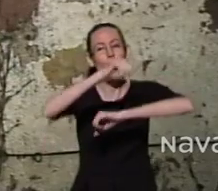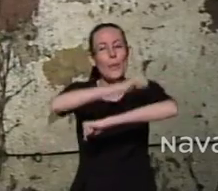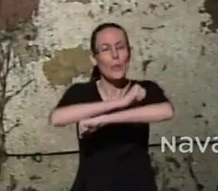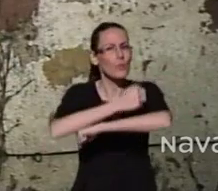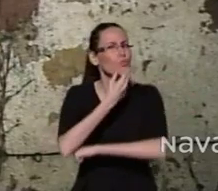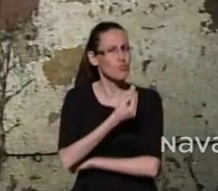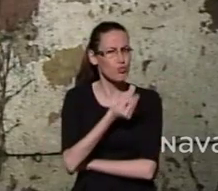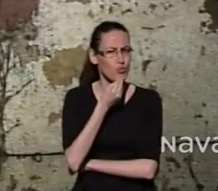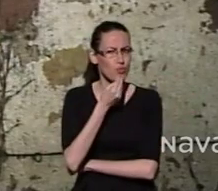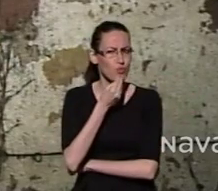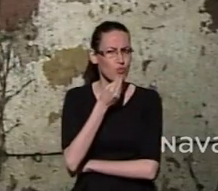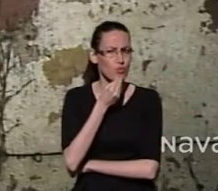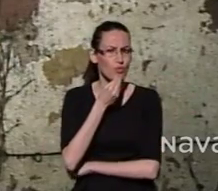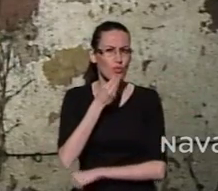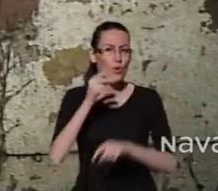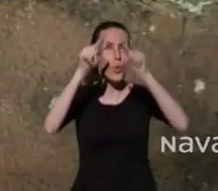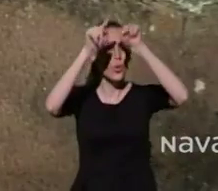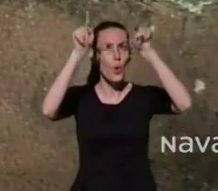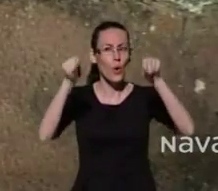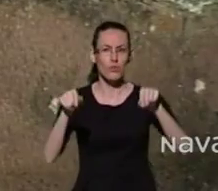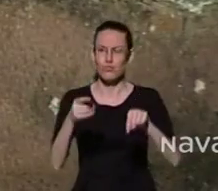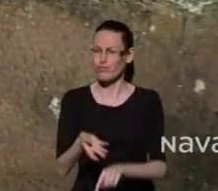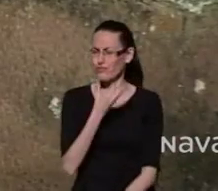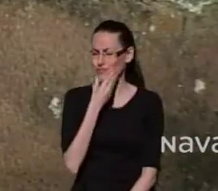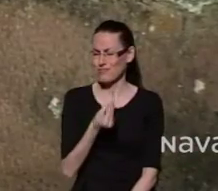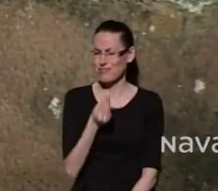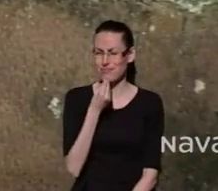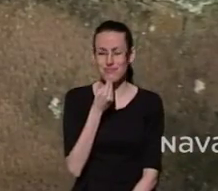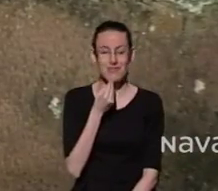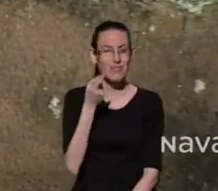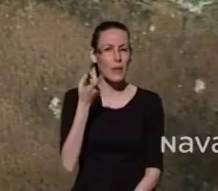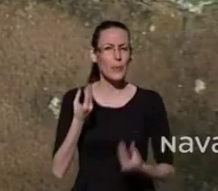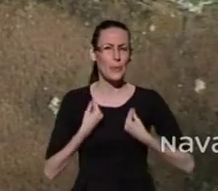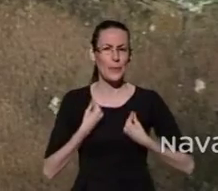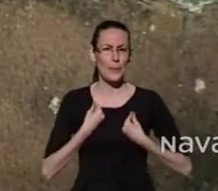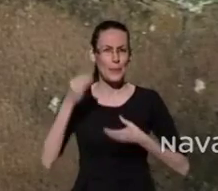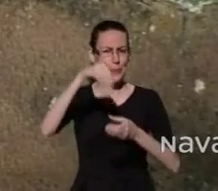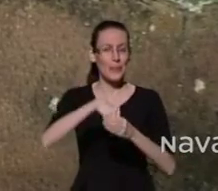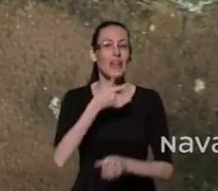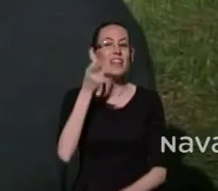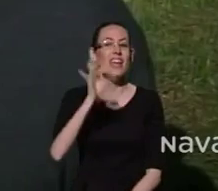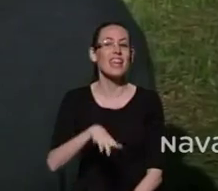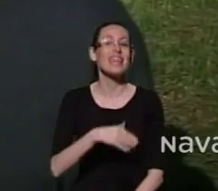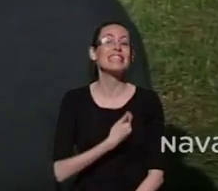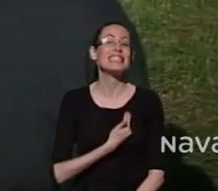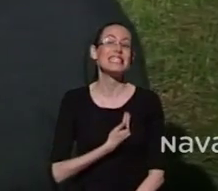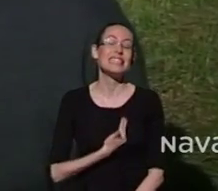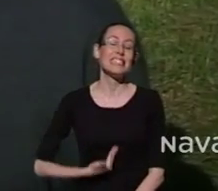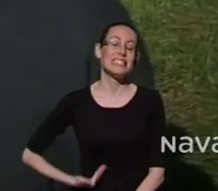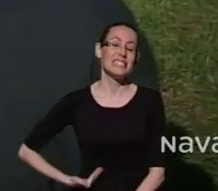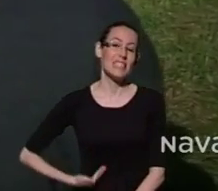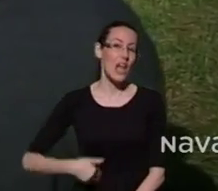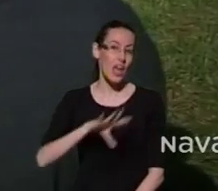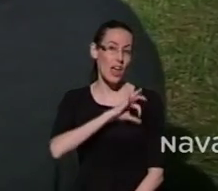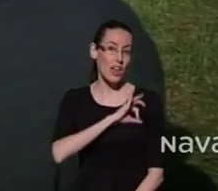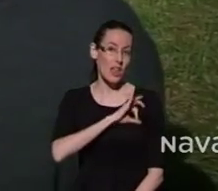tipo con arcos conopiales, etc. Aquí vivieron los señores de Subiza, evidentemente, que fueron patronos siempre de